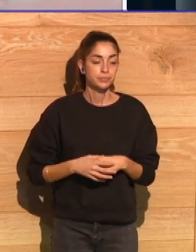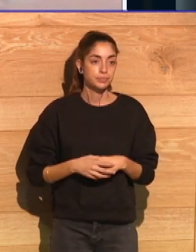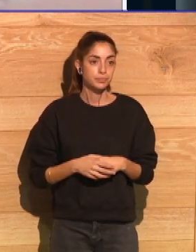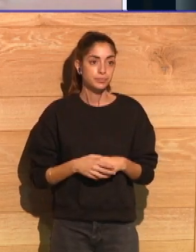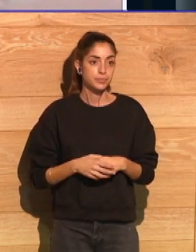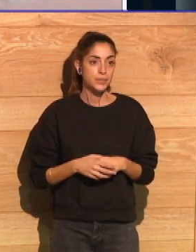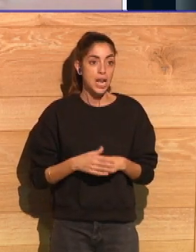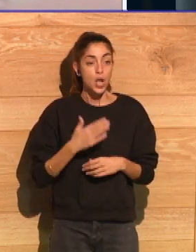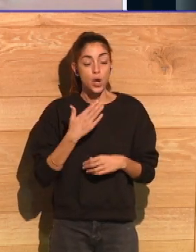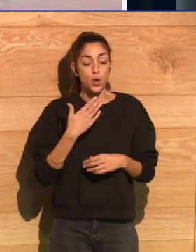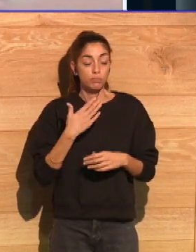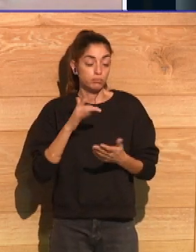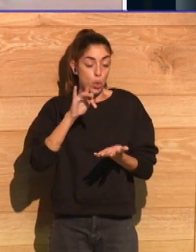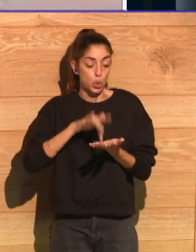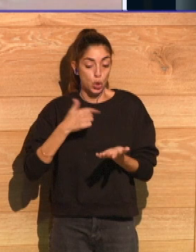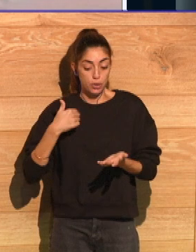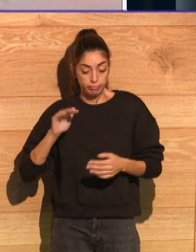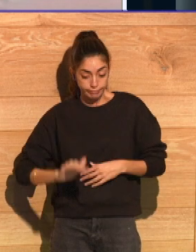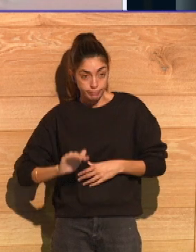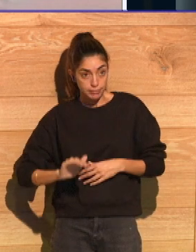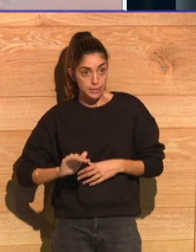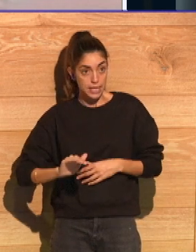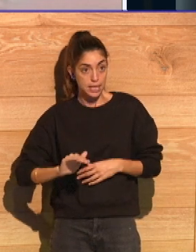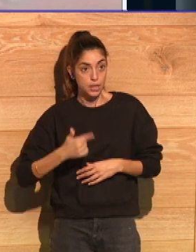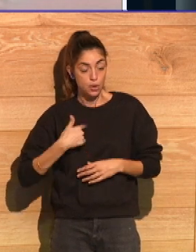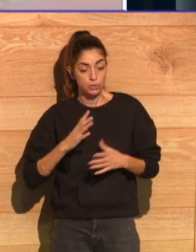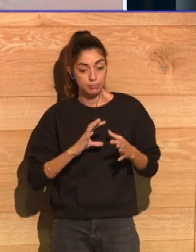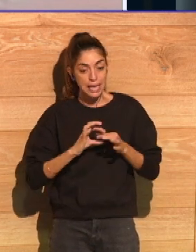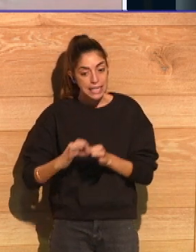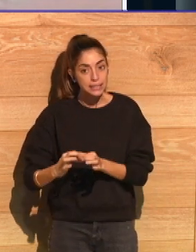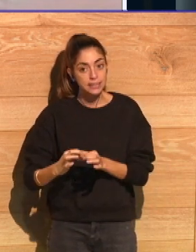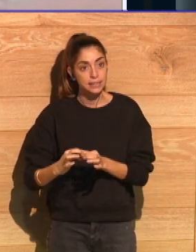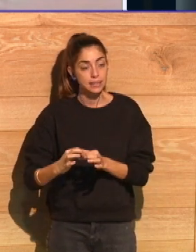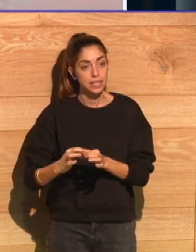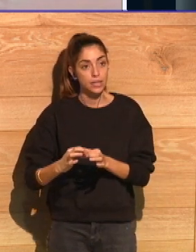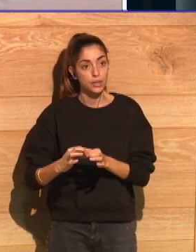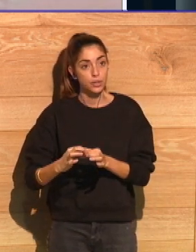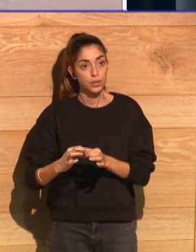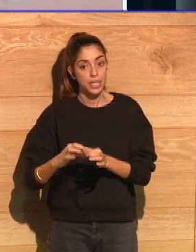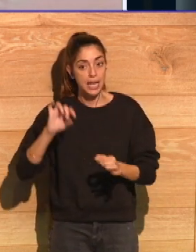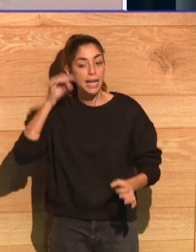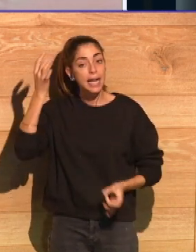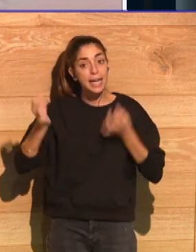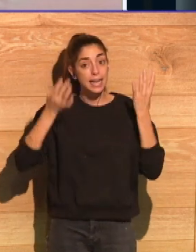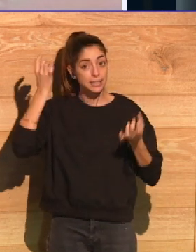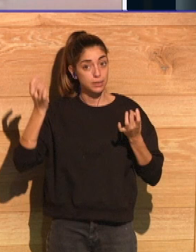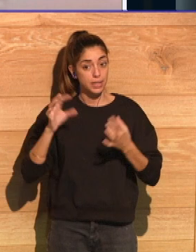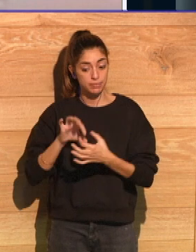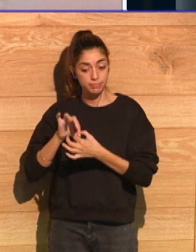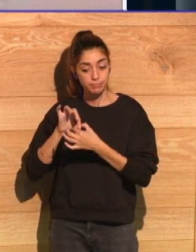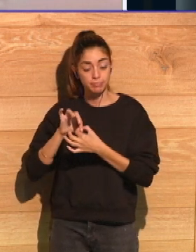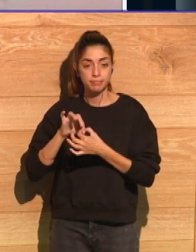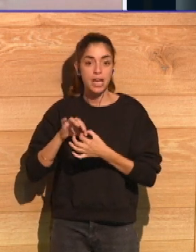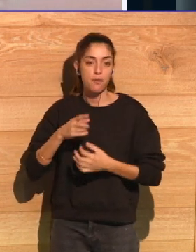Pues cuando era niña tuve una relación muy fácil con mi propia creatividad. Me